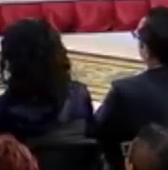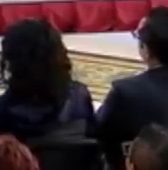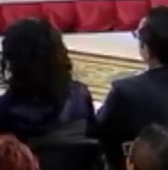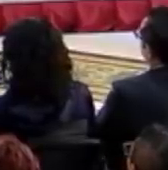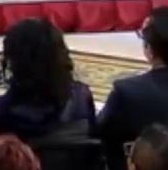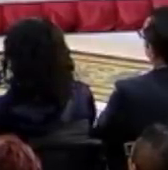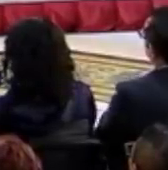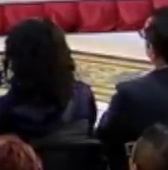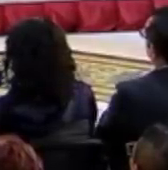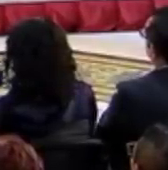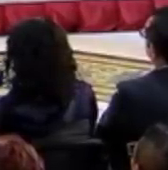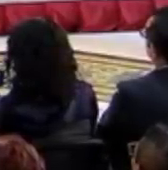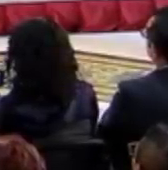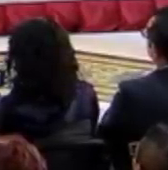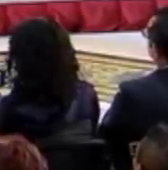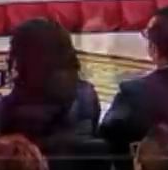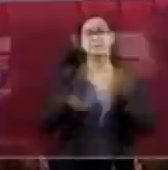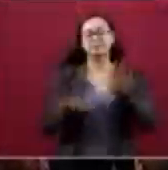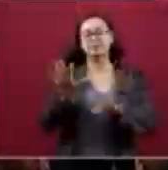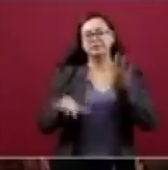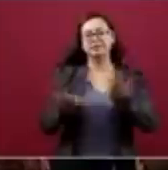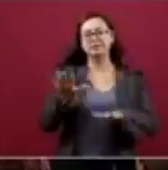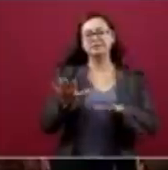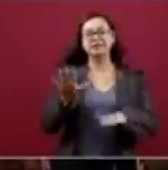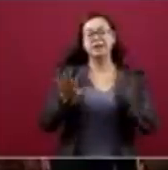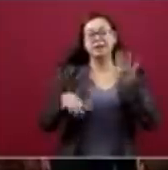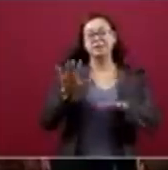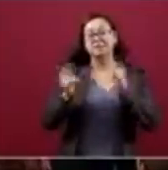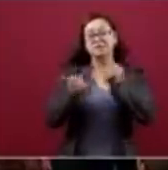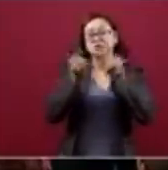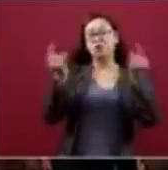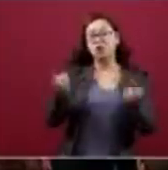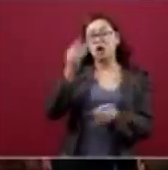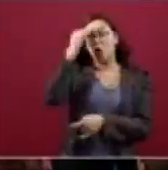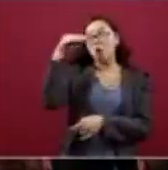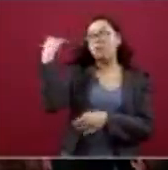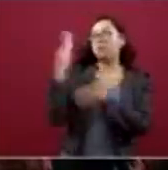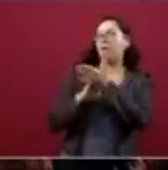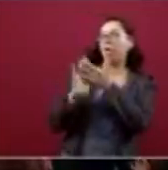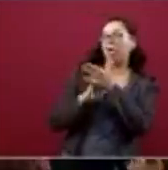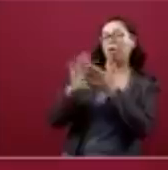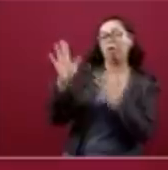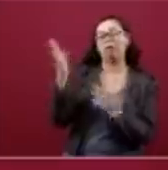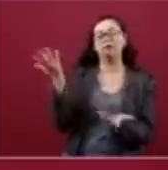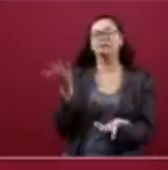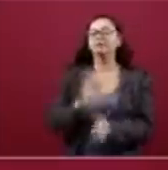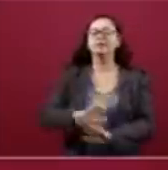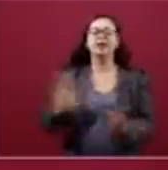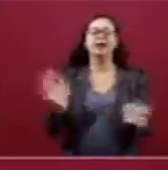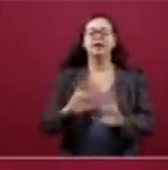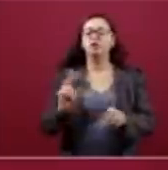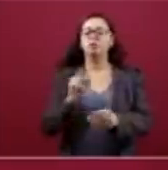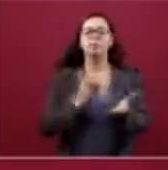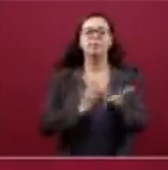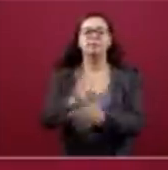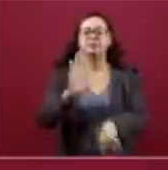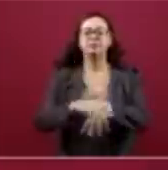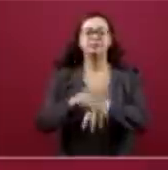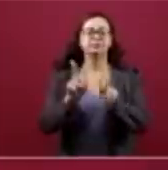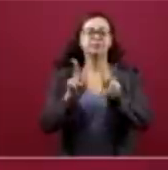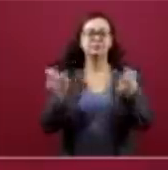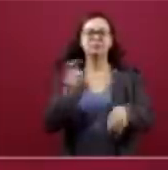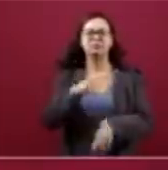a veces se olvidan las cosas, pero yo ya no puedo meterme a eso, yo ya estoy en otra cuestión. Yo lo que quiero nada más